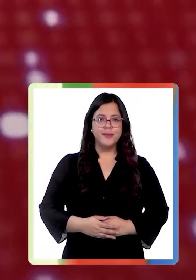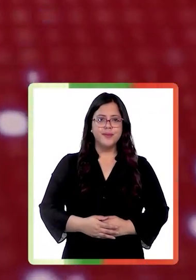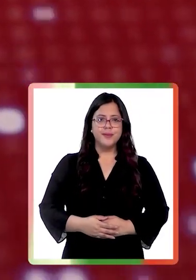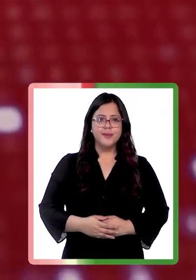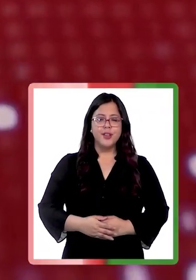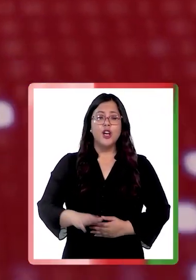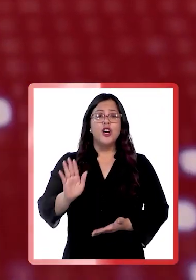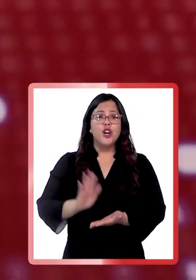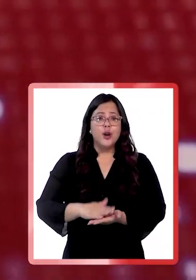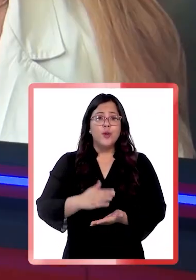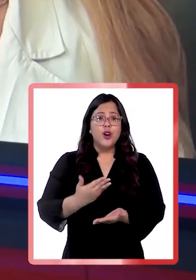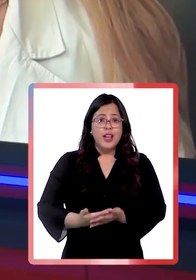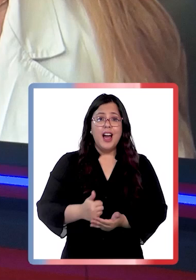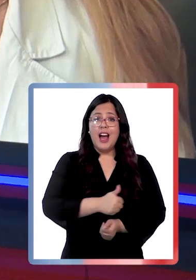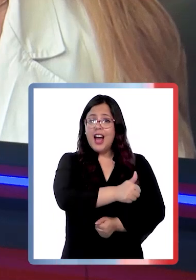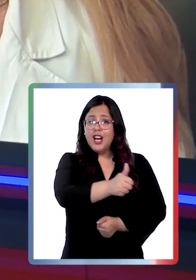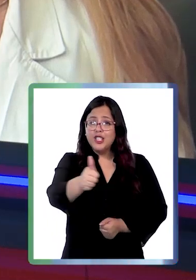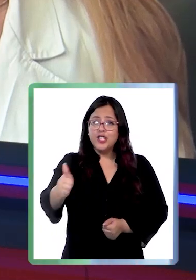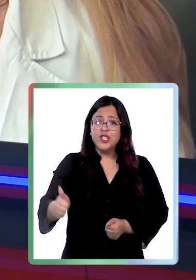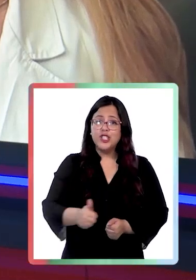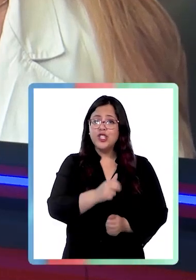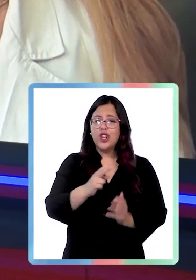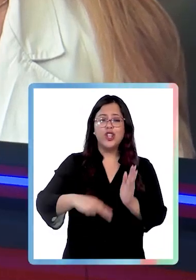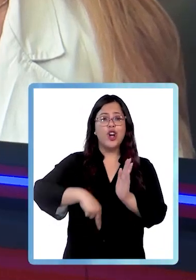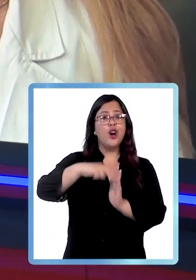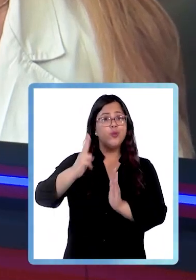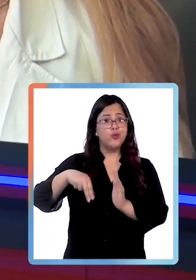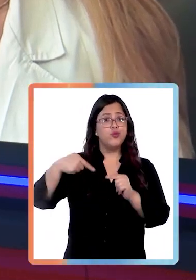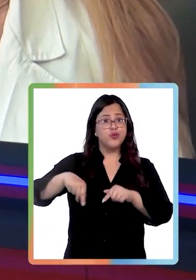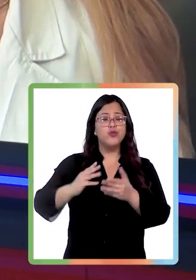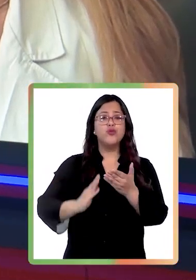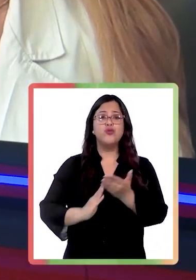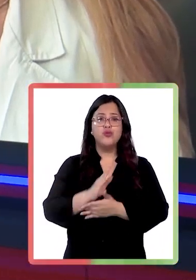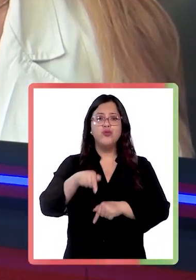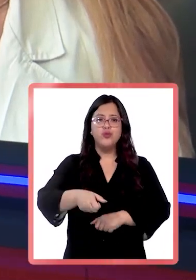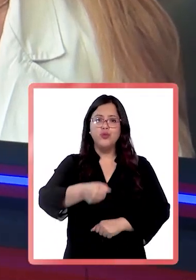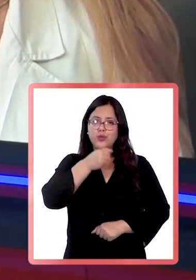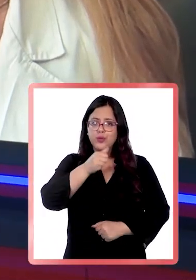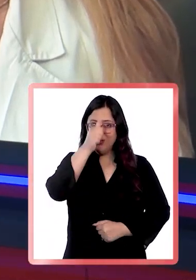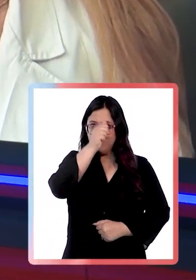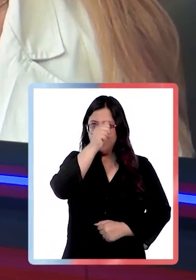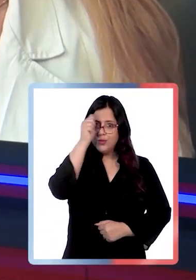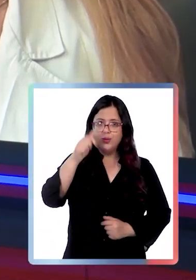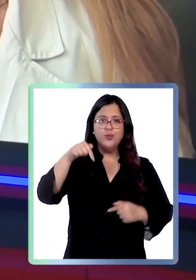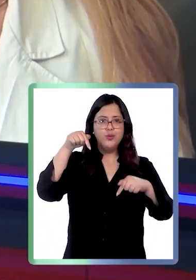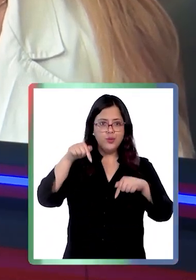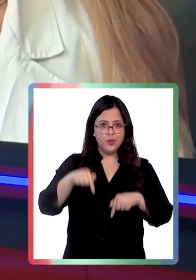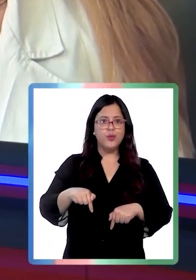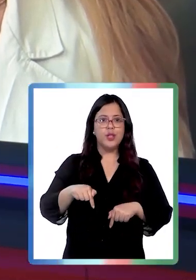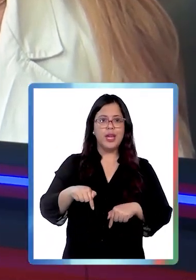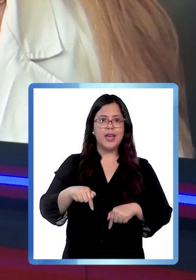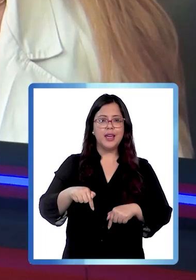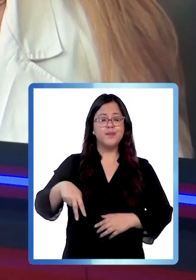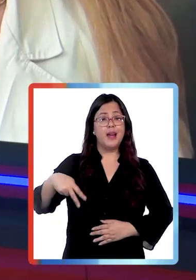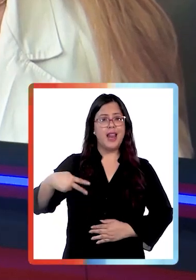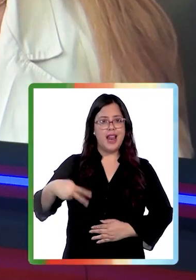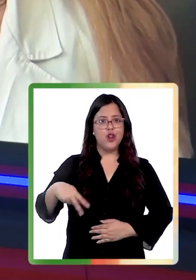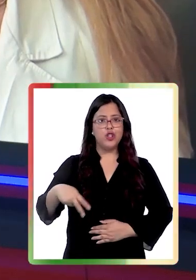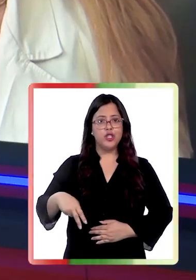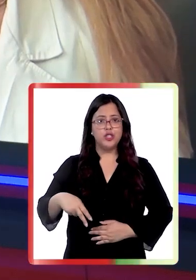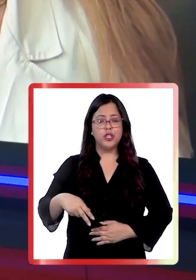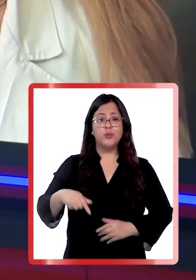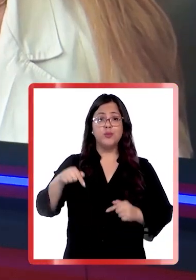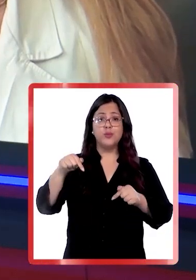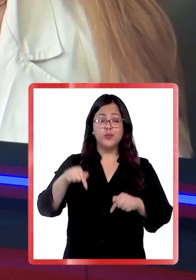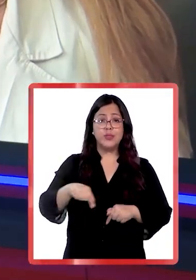Noticias. ¿Cómo están amigos y amigas de Portavoz Noticias? Damos inicio a una nueva entrevista del día domingo aquí en